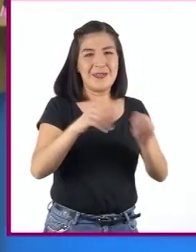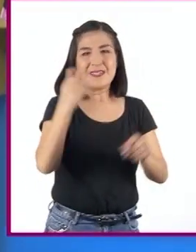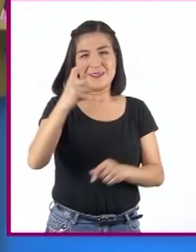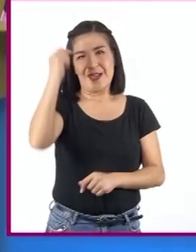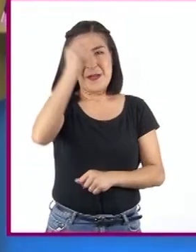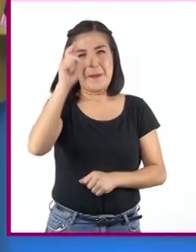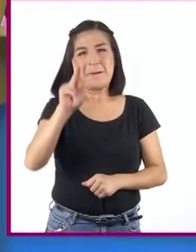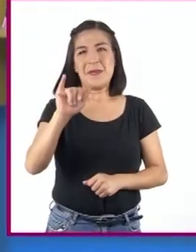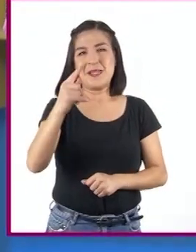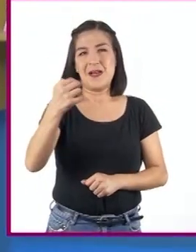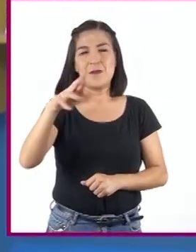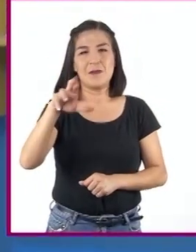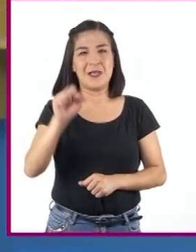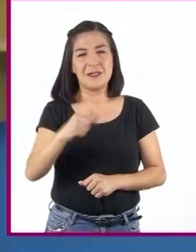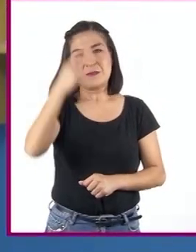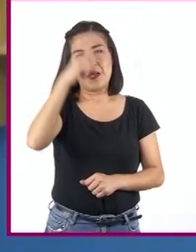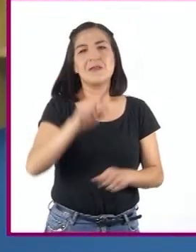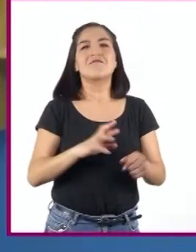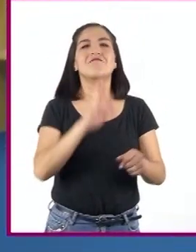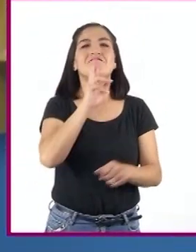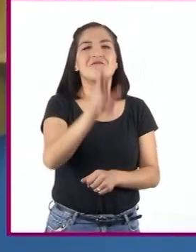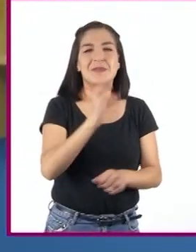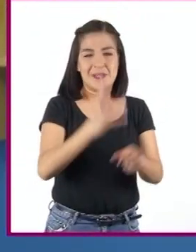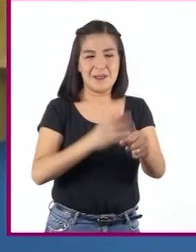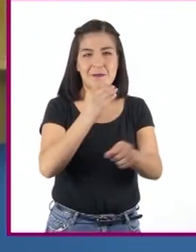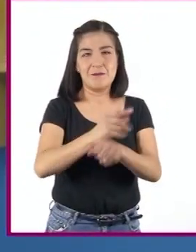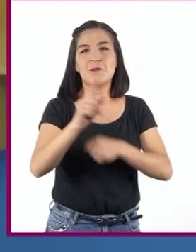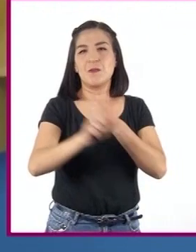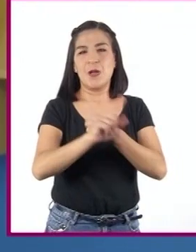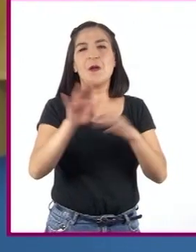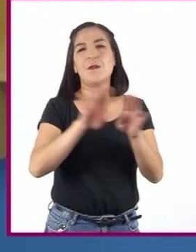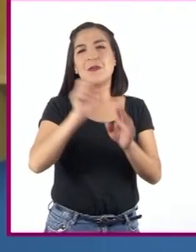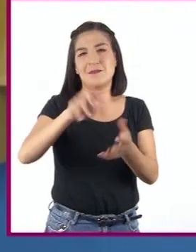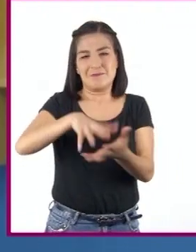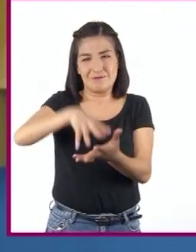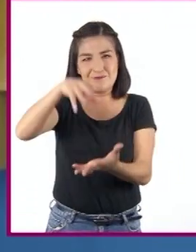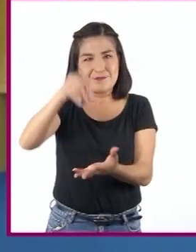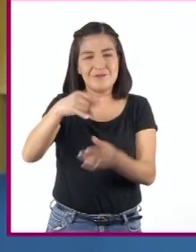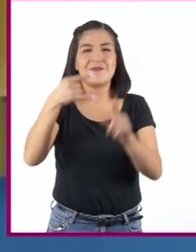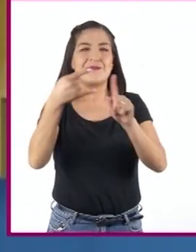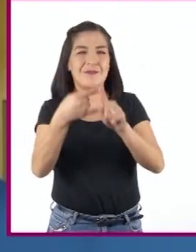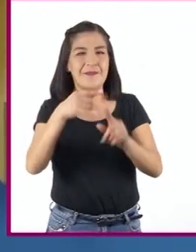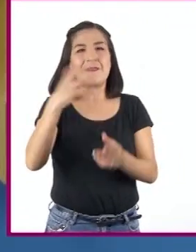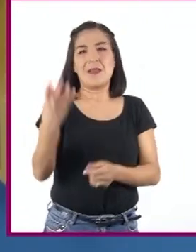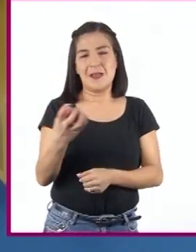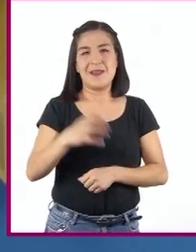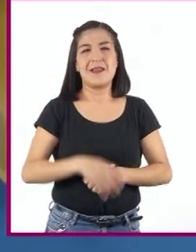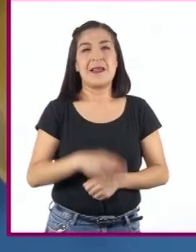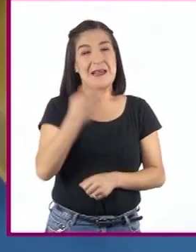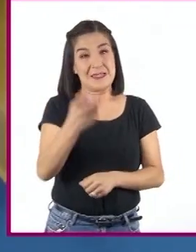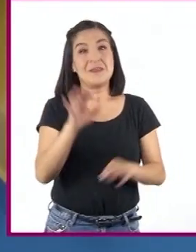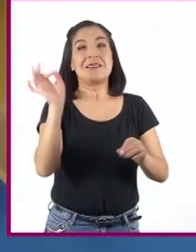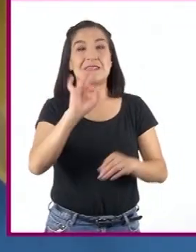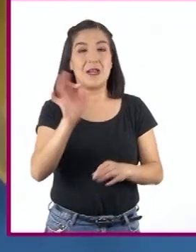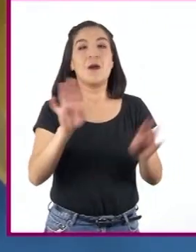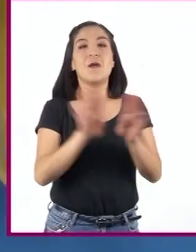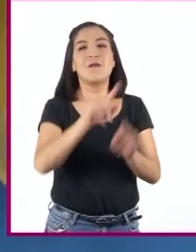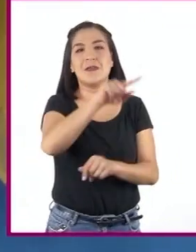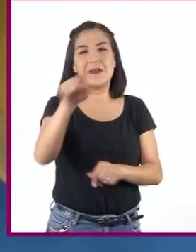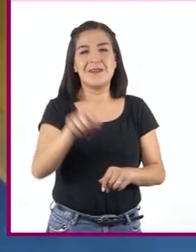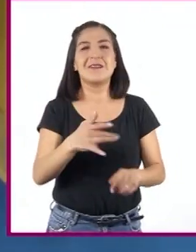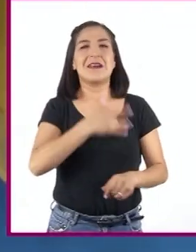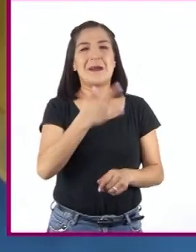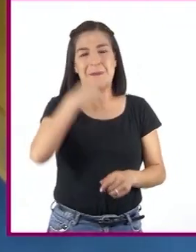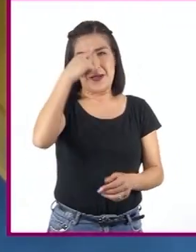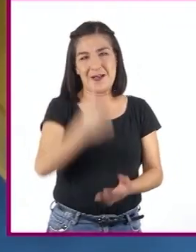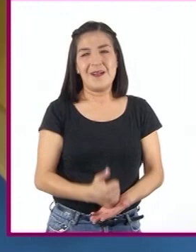de Pitágoras al resolver problemas de naturaleza geométrica, aunque seguramente les resultará de mucha ayuda